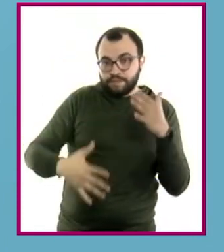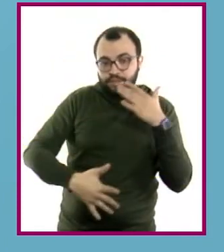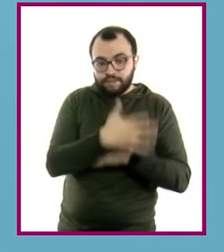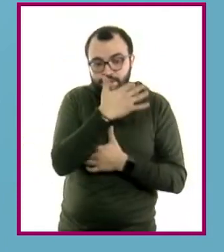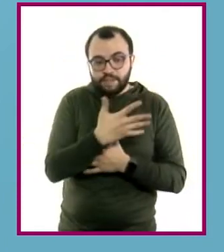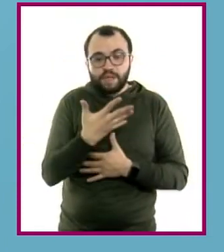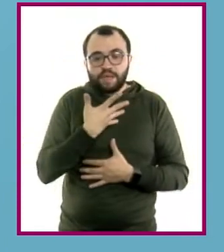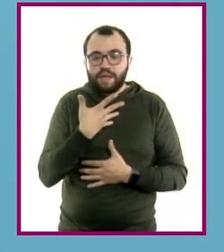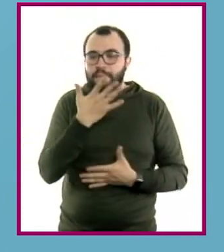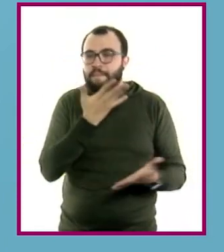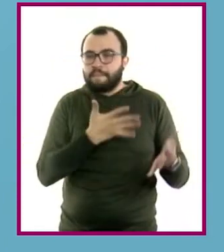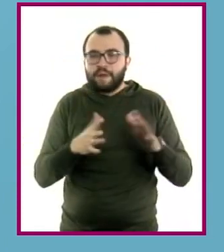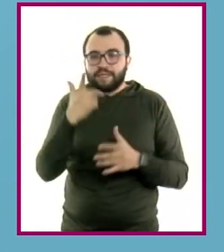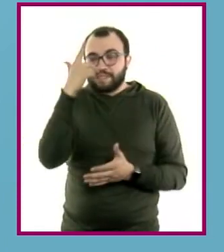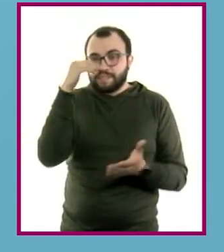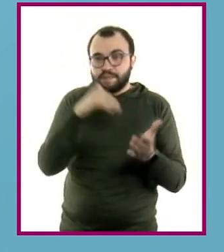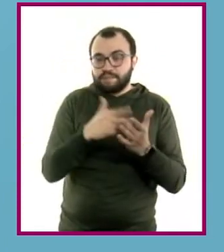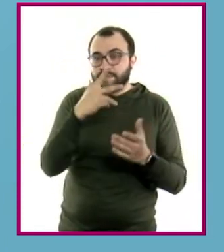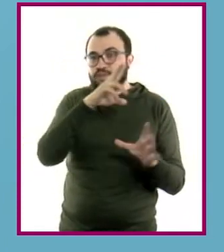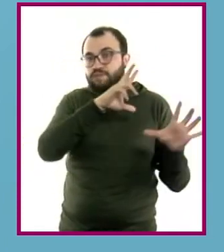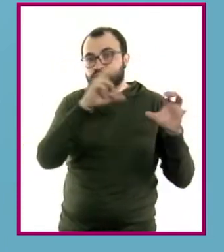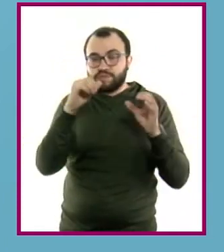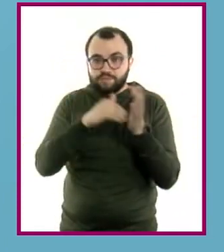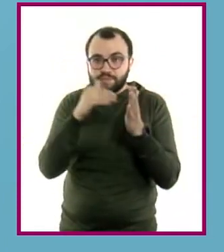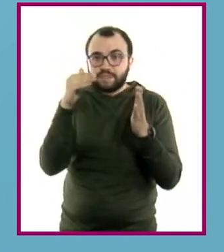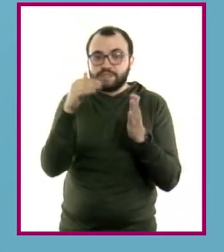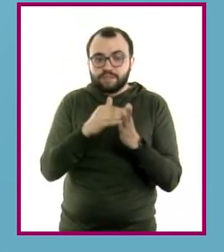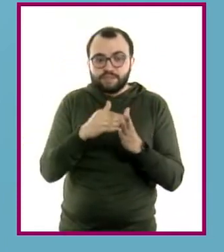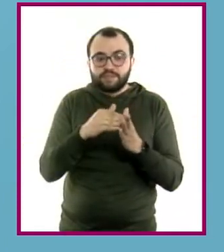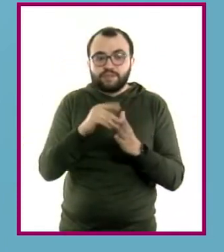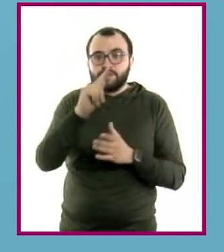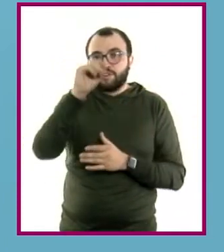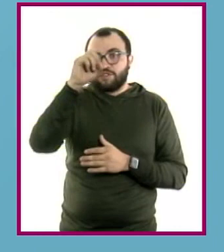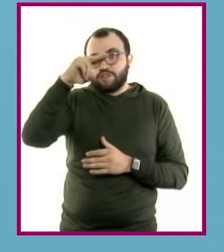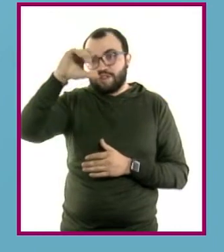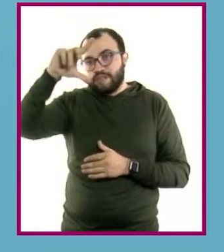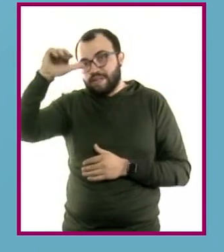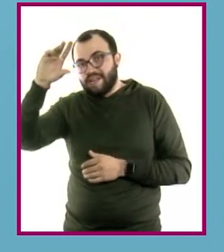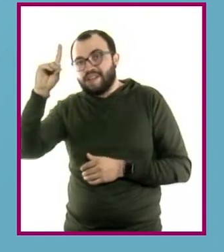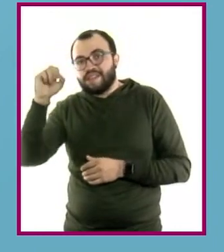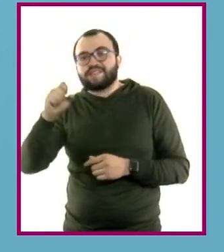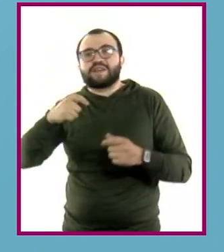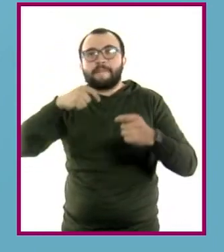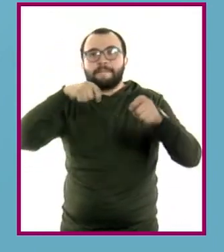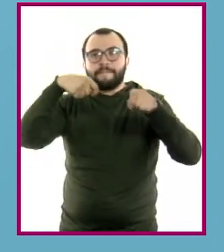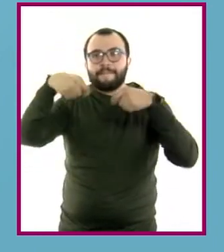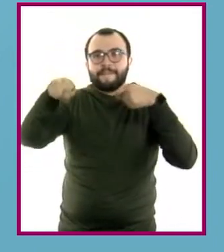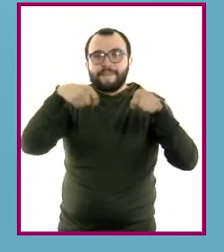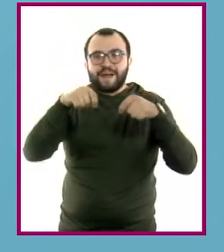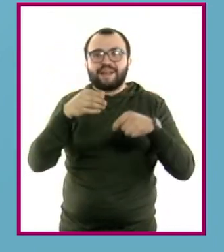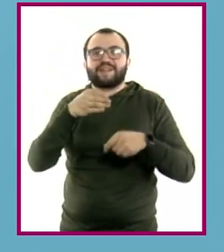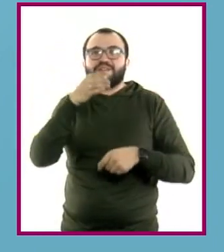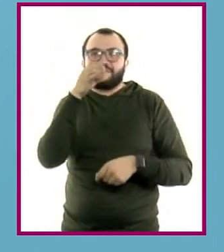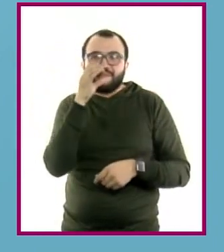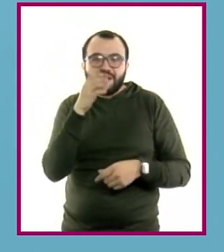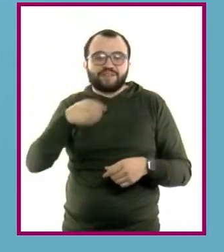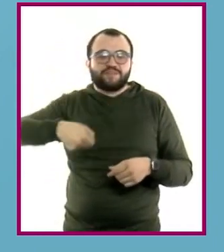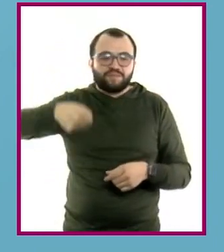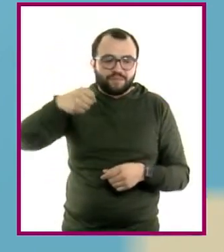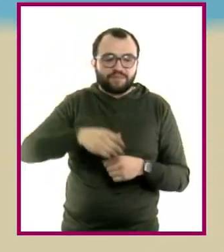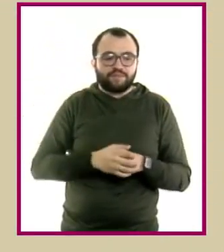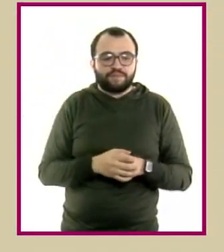han producido alrededor de 7.800 millones de toneladas de plástico, según un estudio publicado en la revista Science